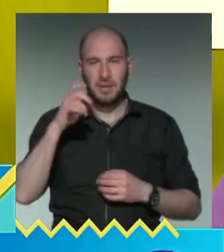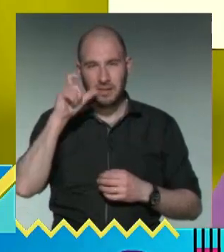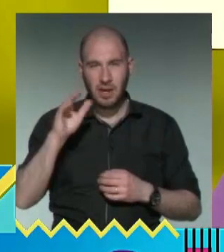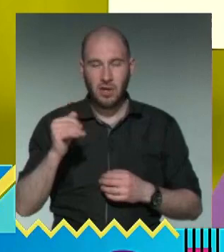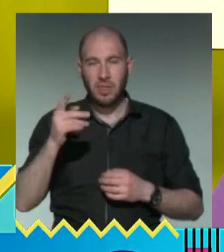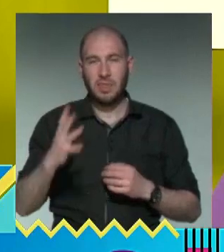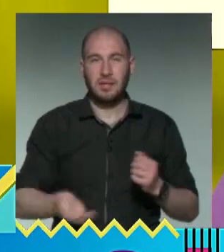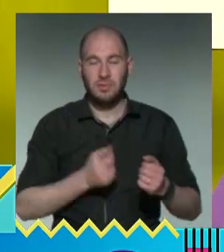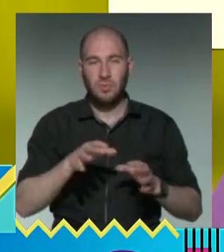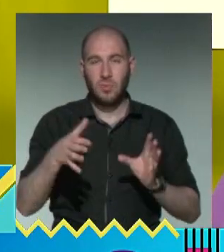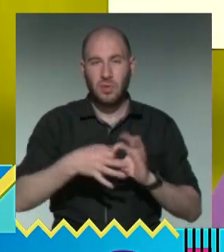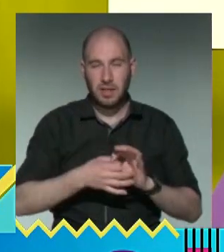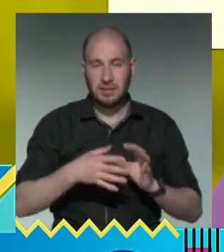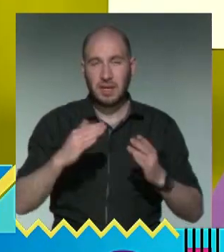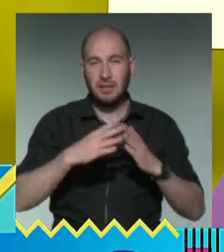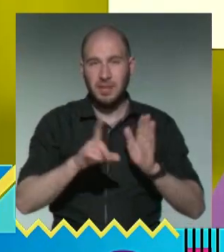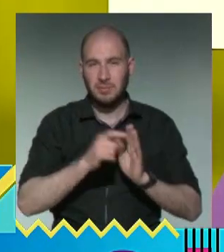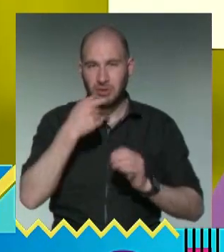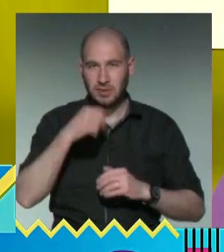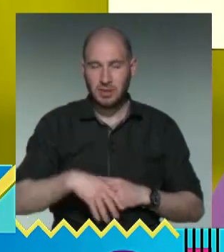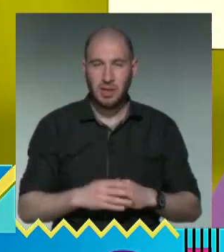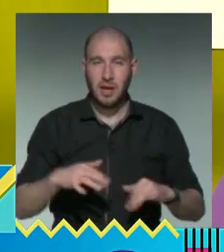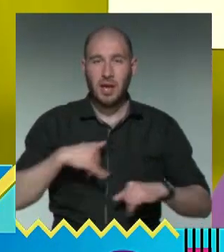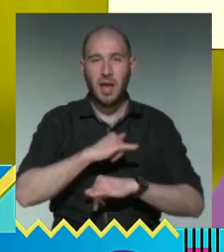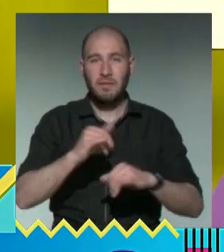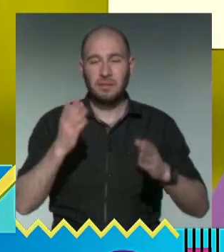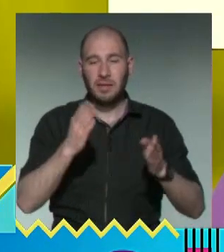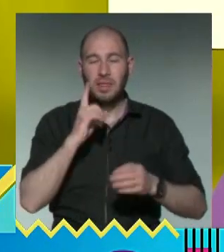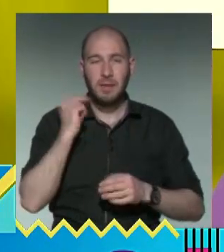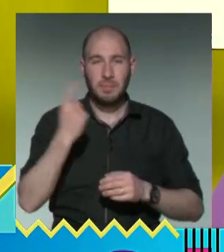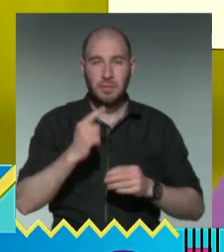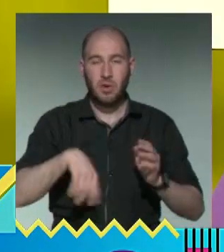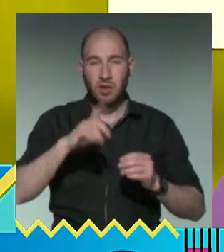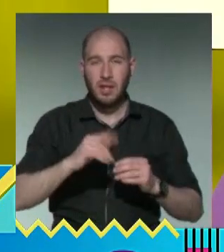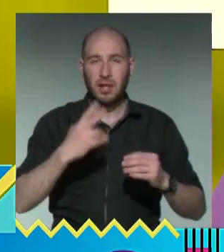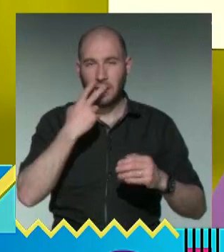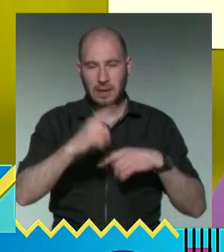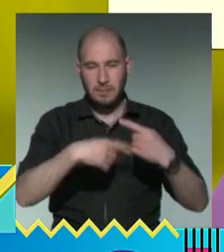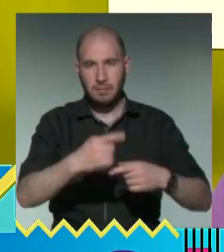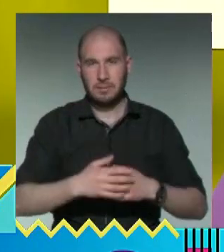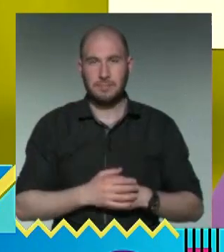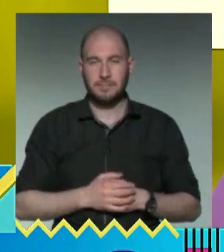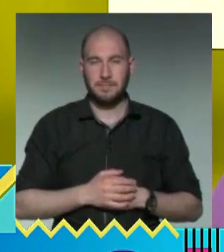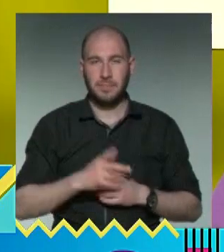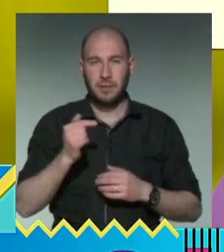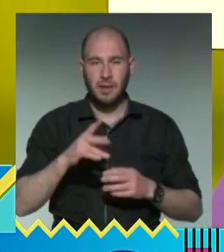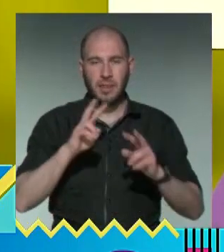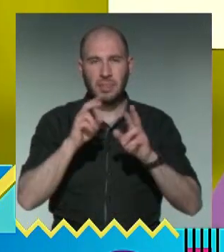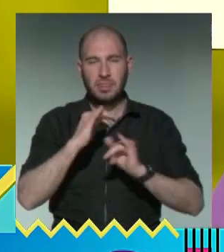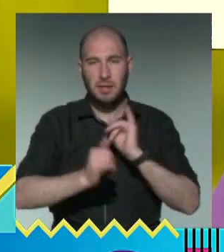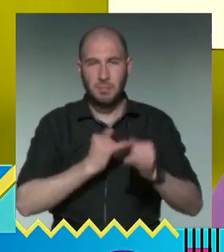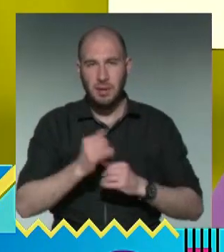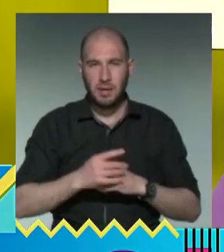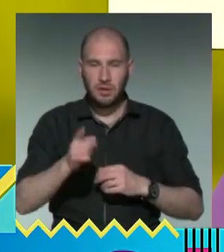Barceló, director de la Unidad de Enlace de la Legislatura Provincial, anunciando esta primera jornada legislativa de energías renovables que justamente hace alusión a